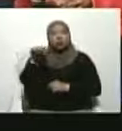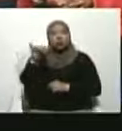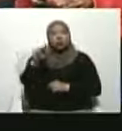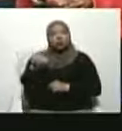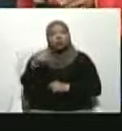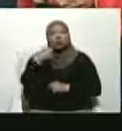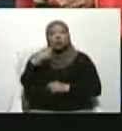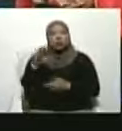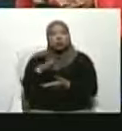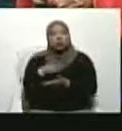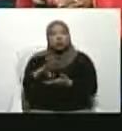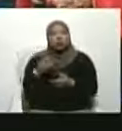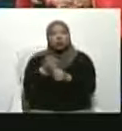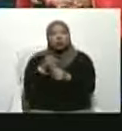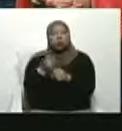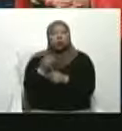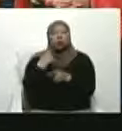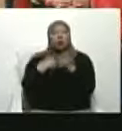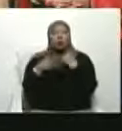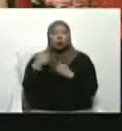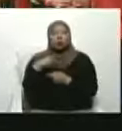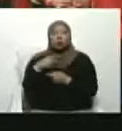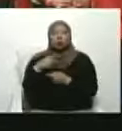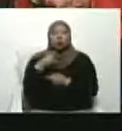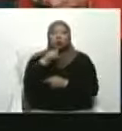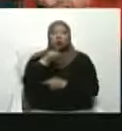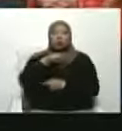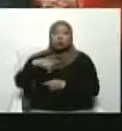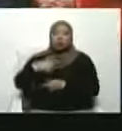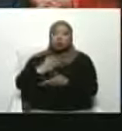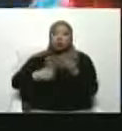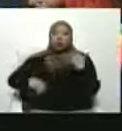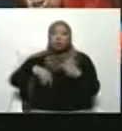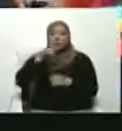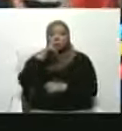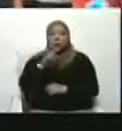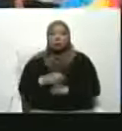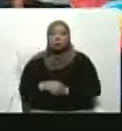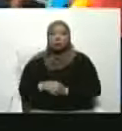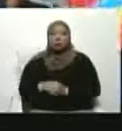una versión del gallo pinto de Nicolás maduro adelante